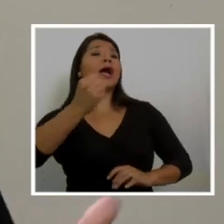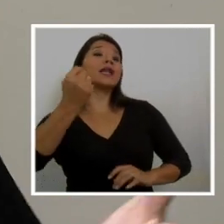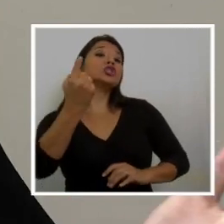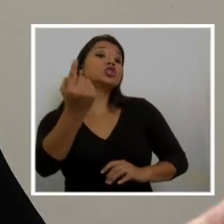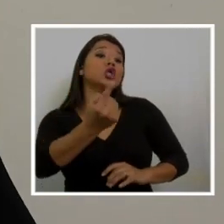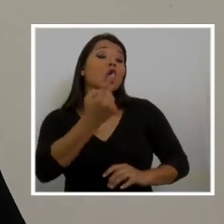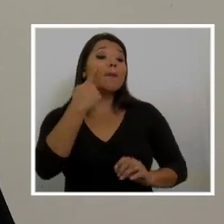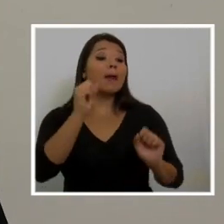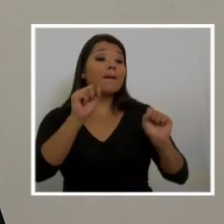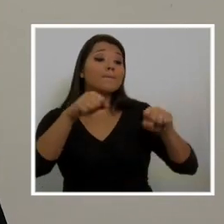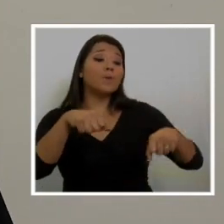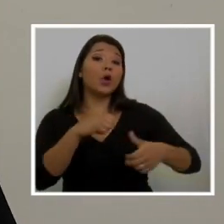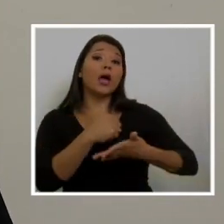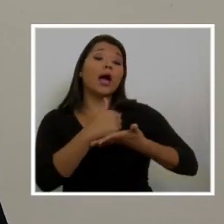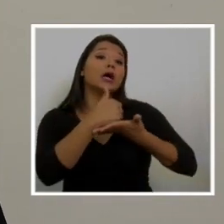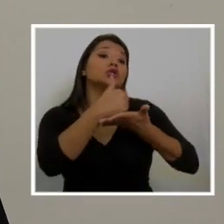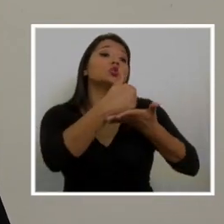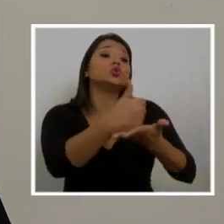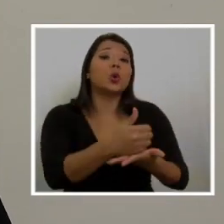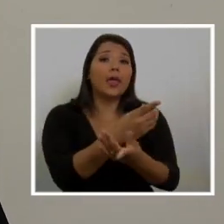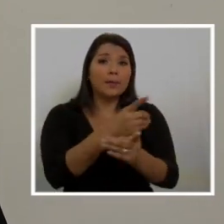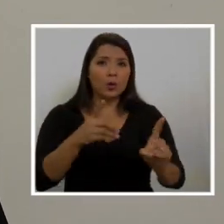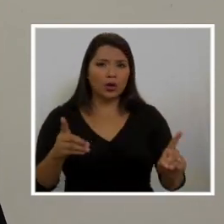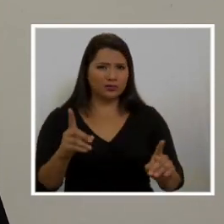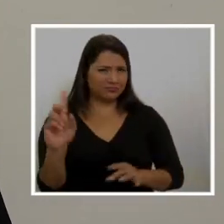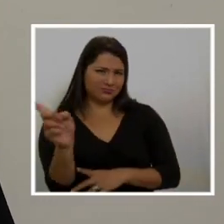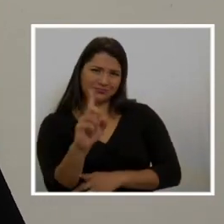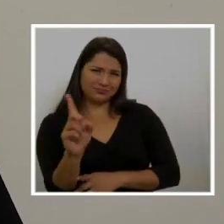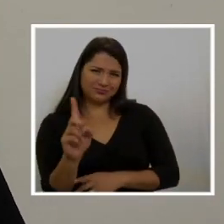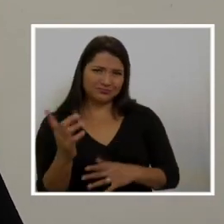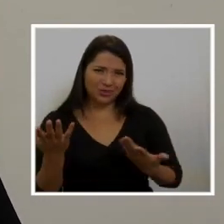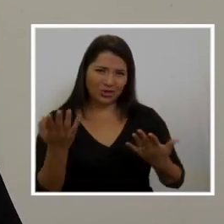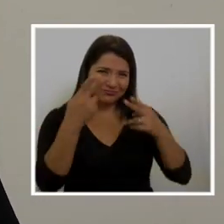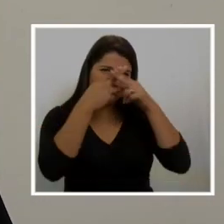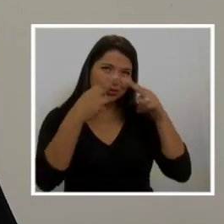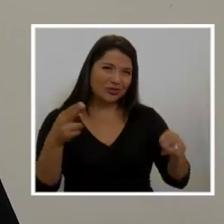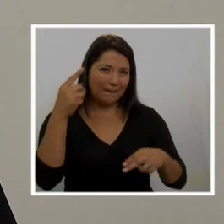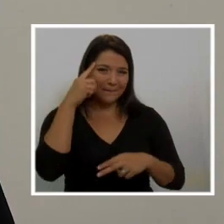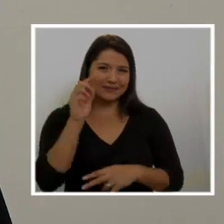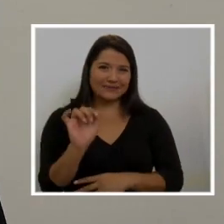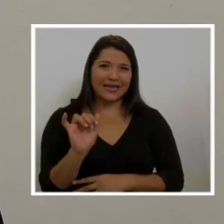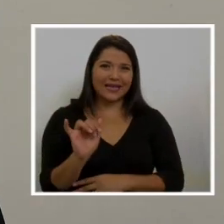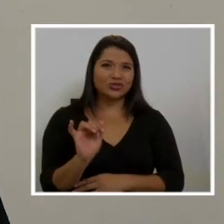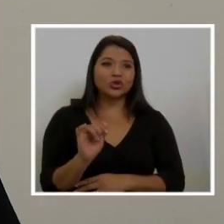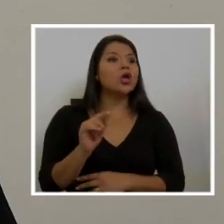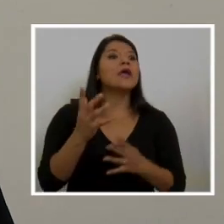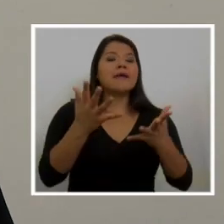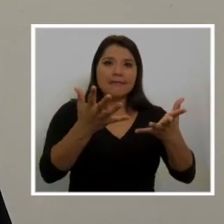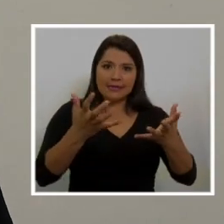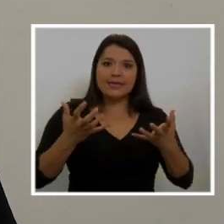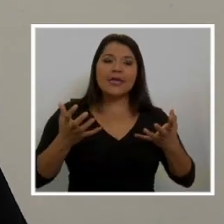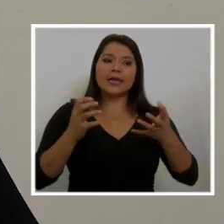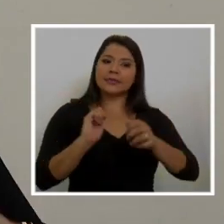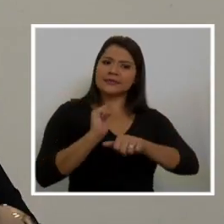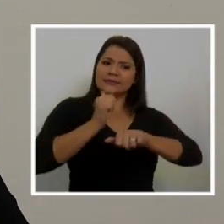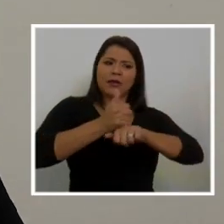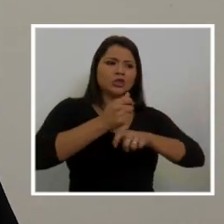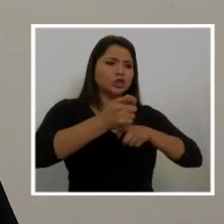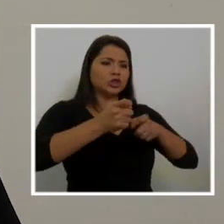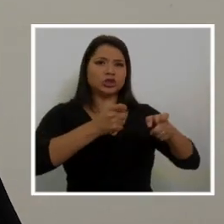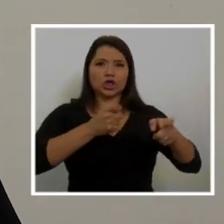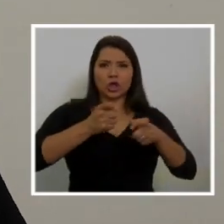de contribuir a la democracia. O sea, aquí hay una gobernabilidad que se está buscando